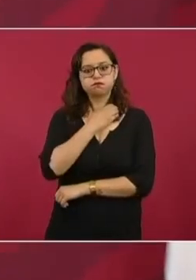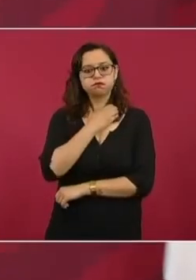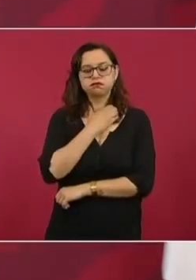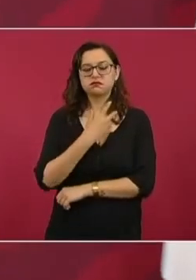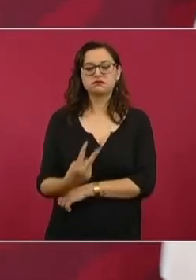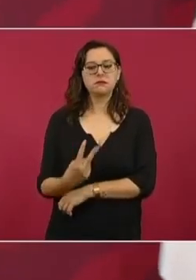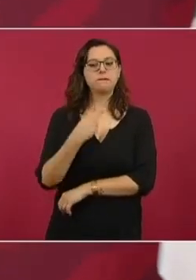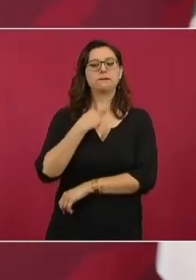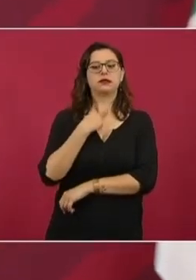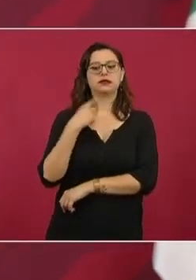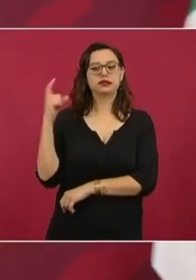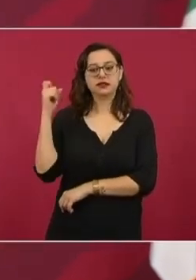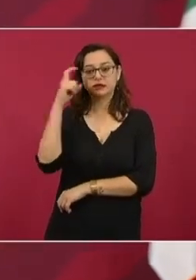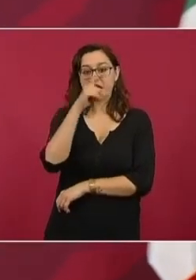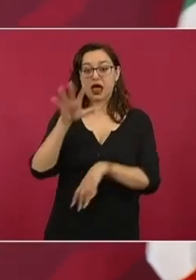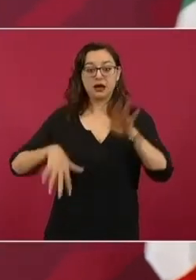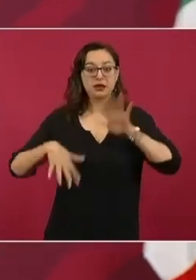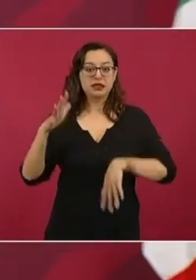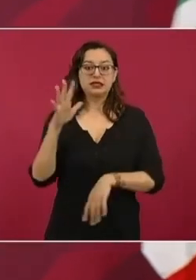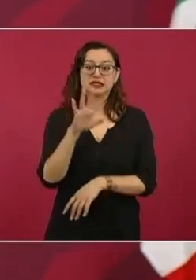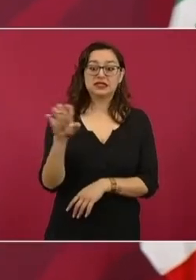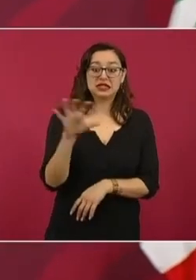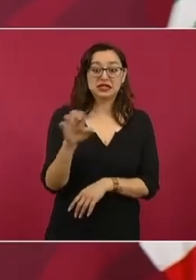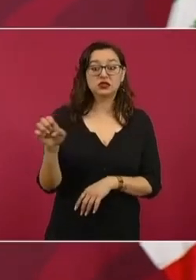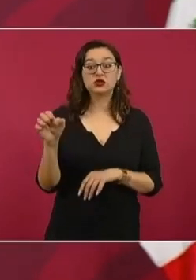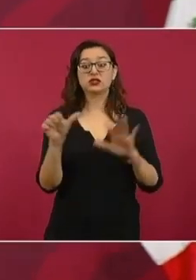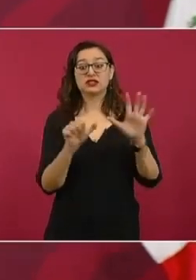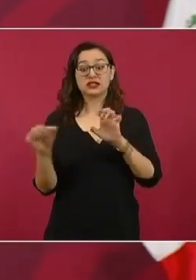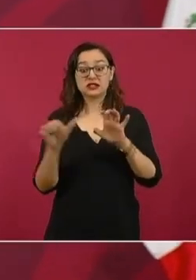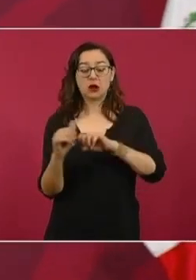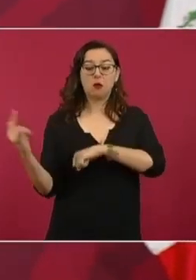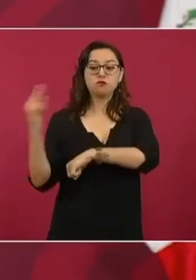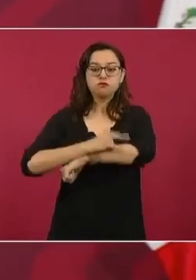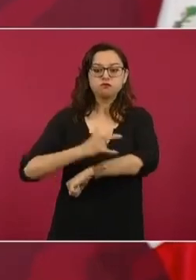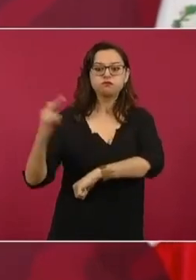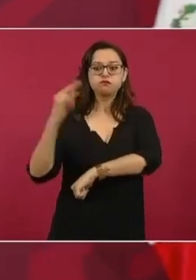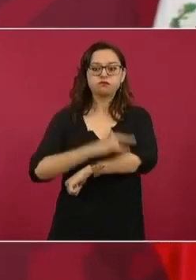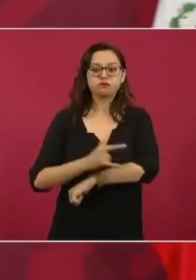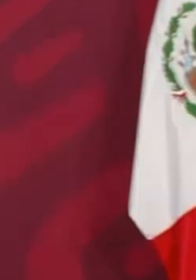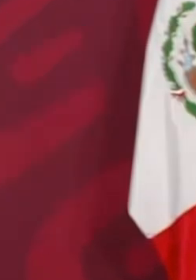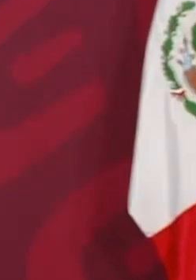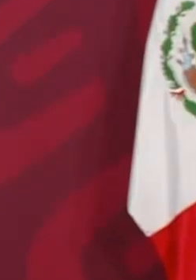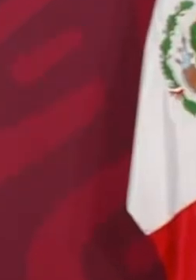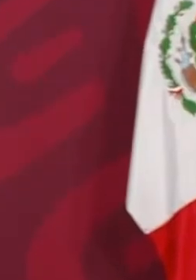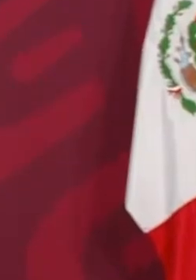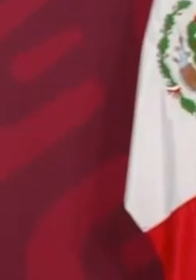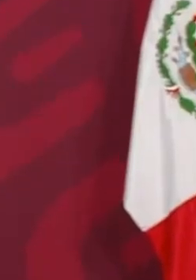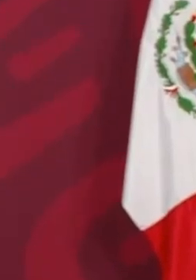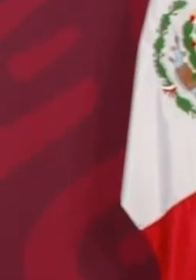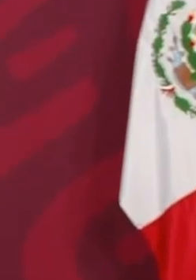hasta 500, 600 vuelos, operaciones diarias.